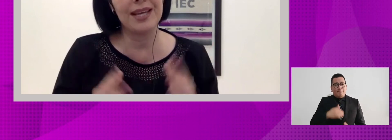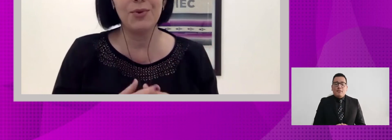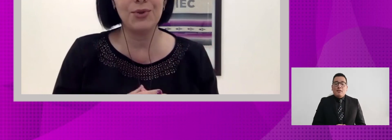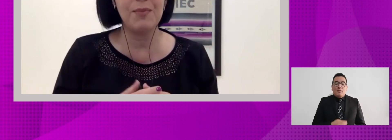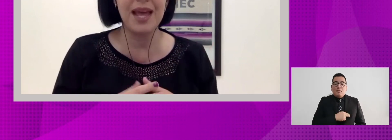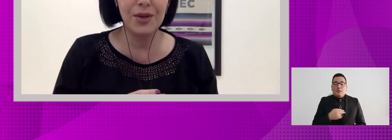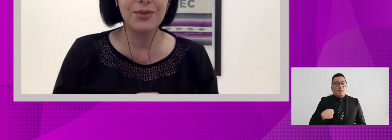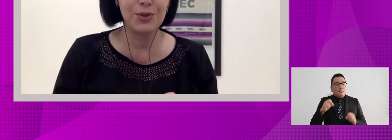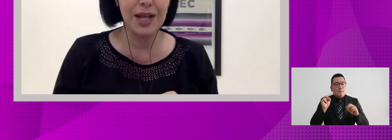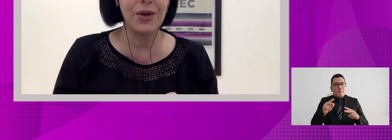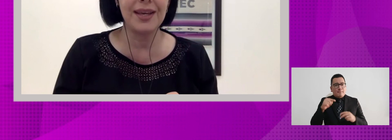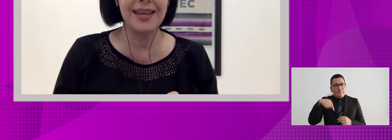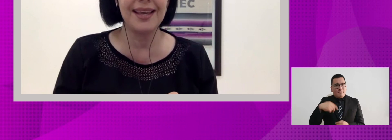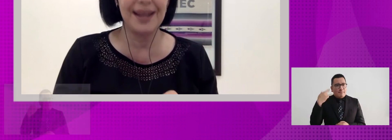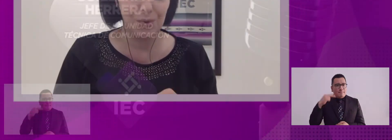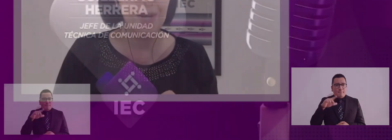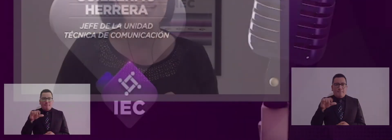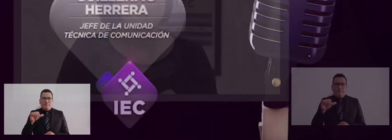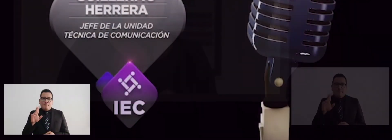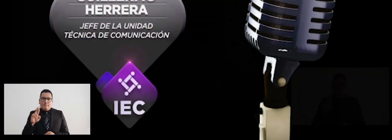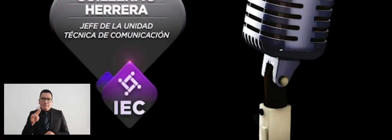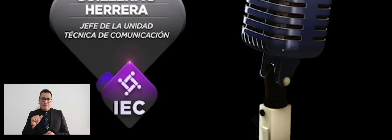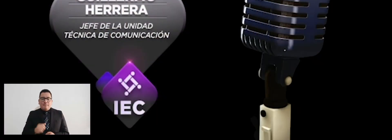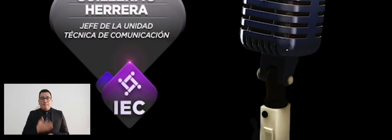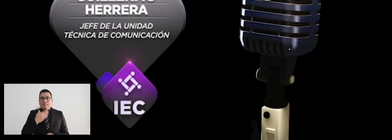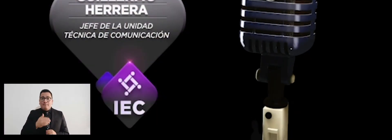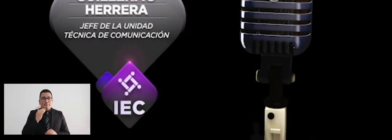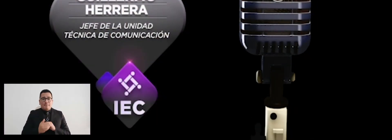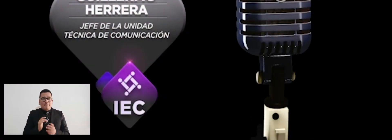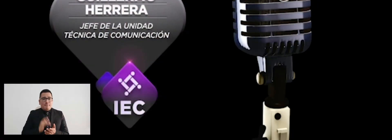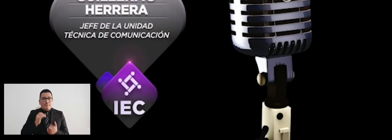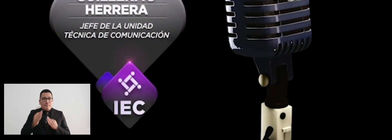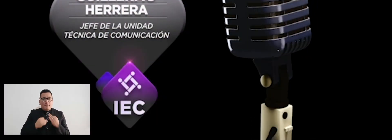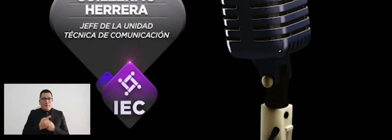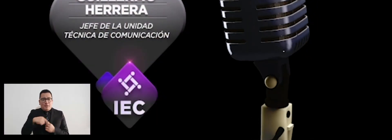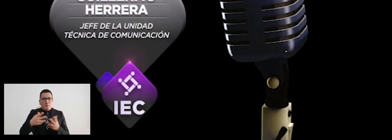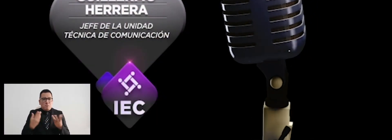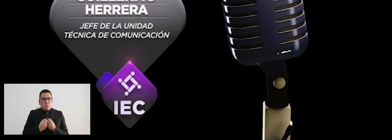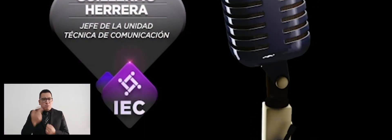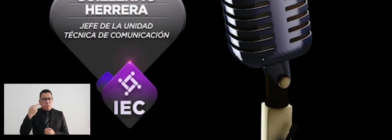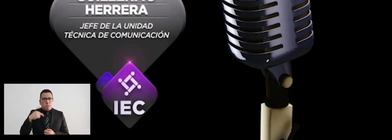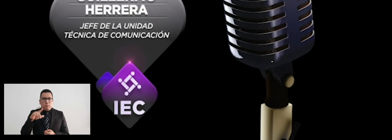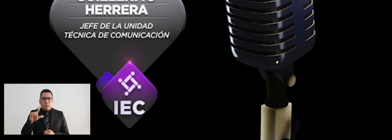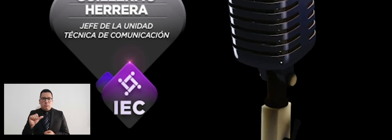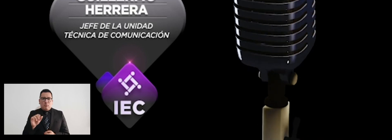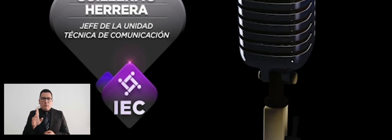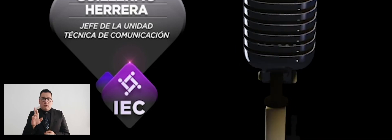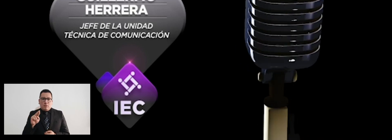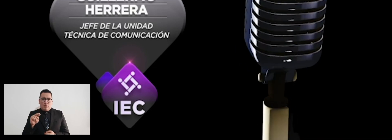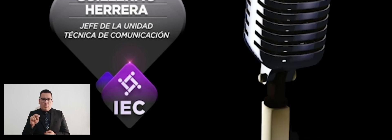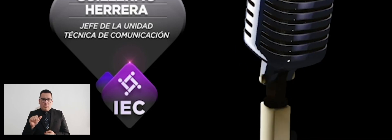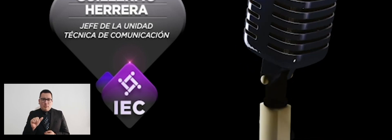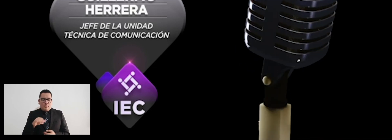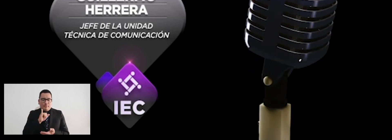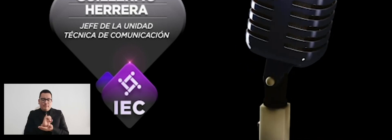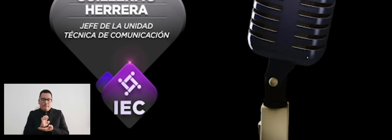nos seguimos viendo y escuchando aquí en La Urna. Y bueno, fue todo. Muchísimas gracias por haber estado aquí con nosotros en su programa La Urna, esta producción